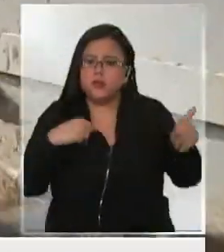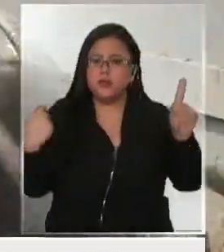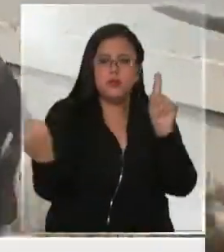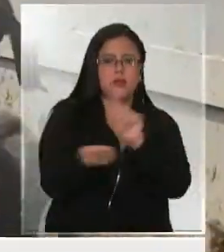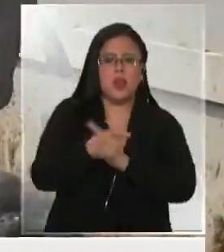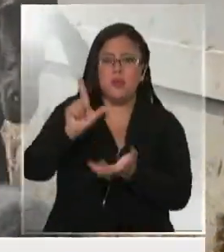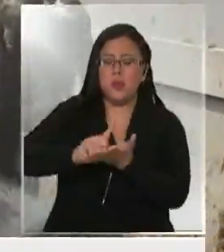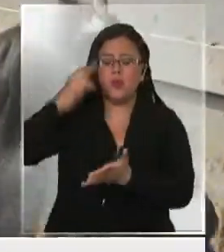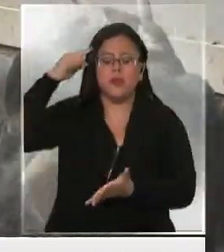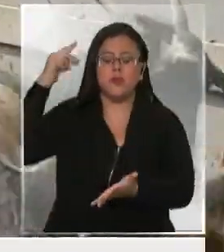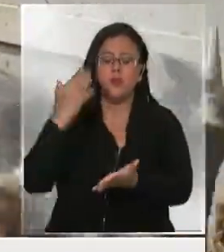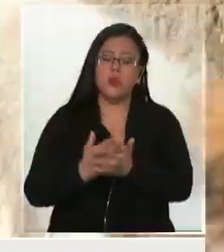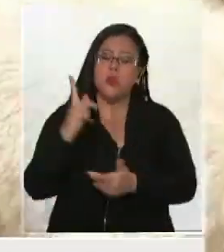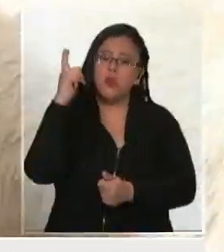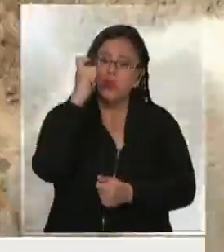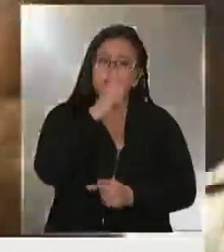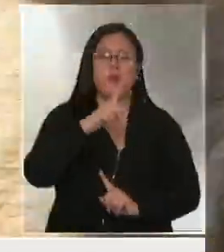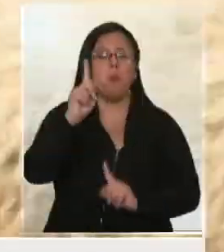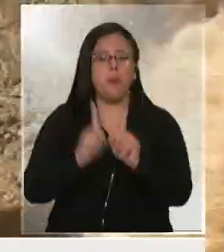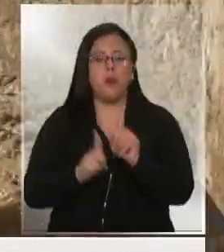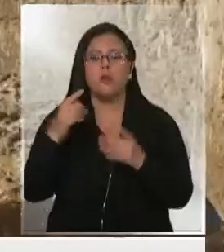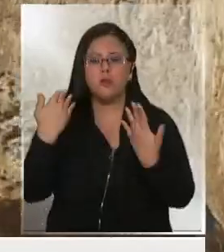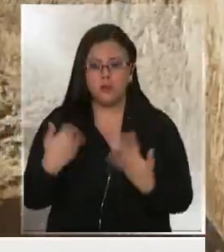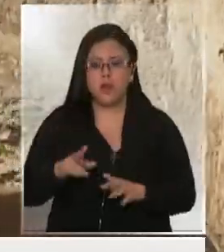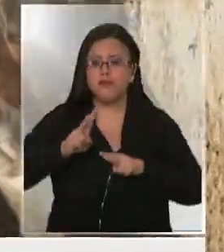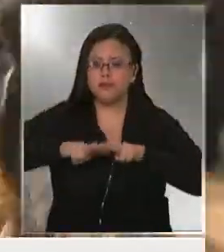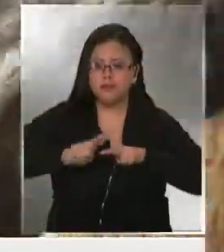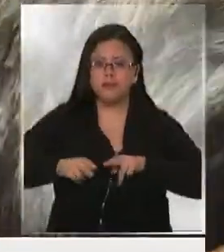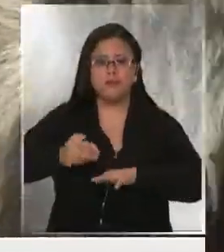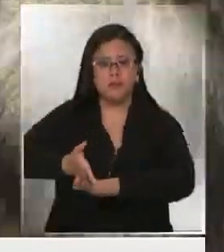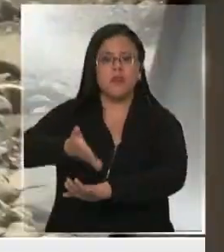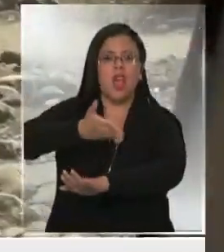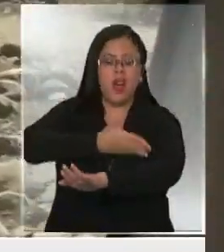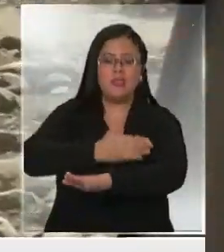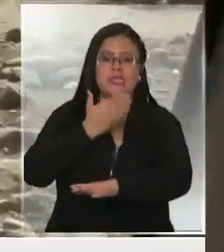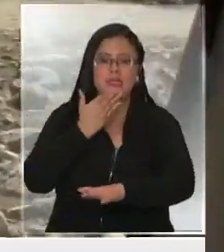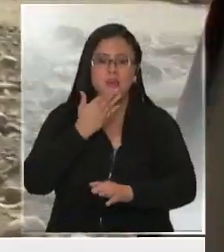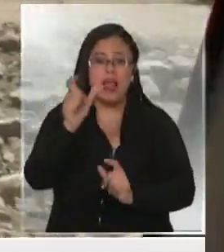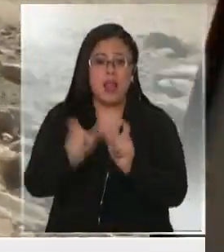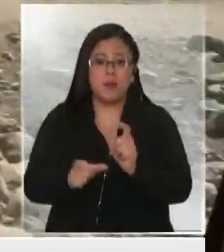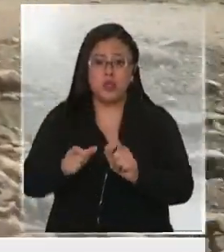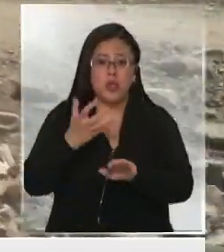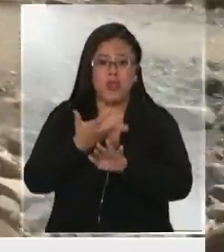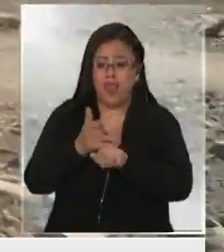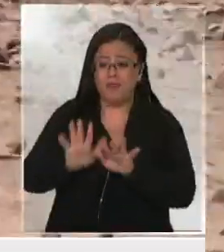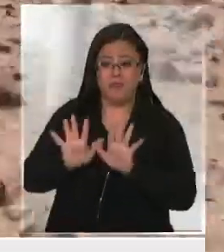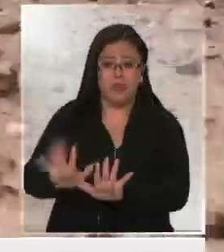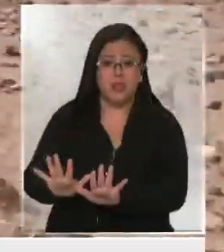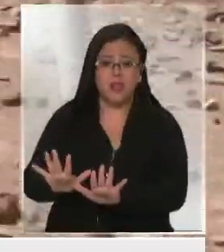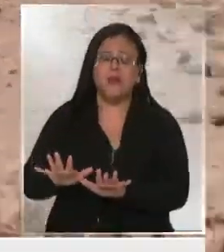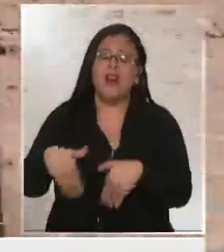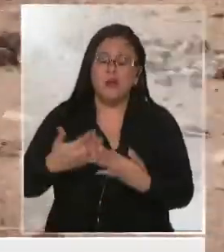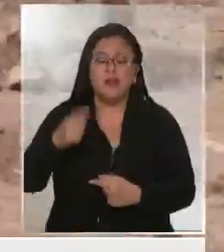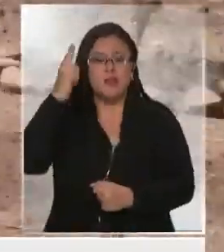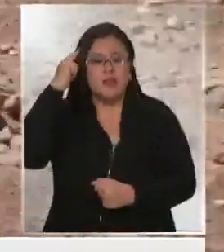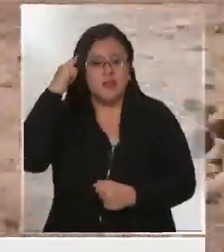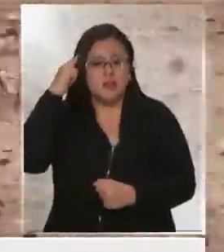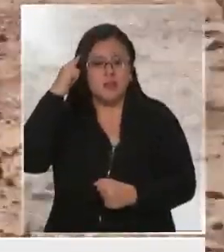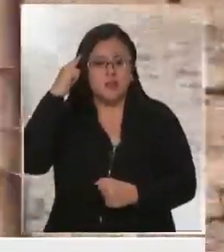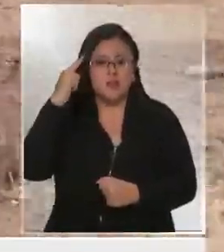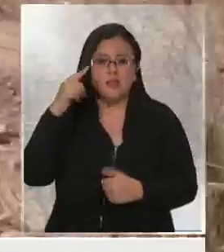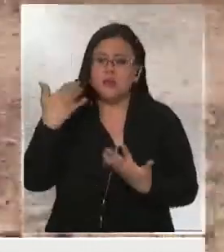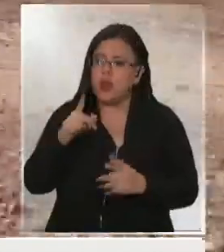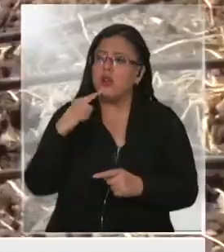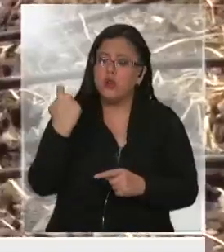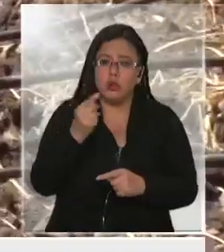una decisión radical que algunos ya concretaron y que todos los que quedan lo están al menos pensando. Salir afuera, a buscar